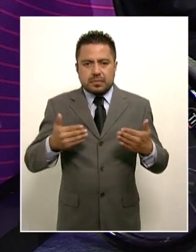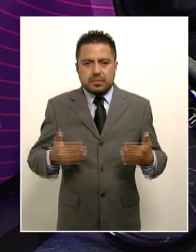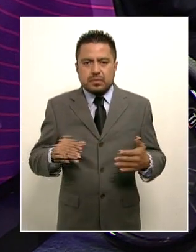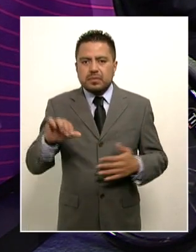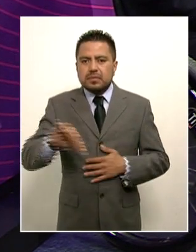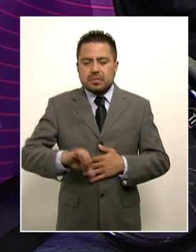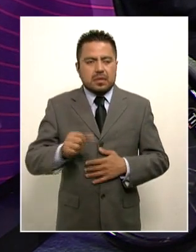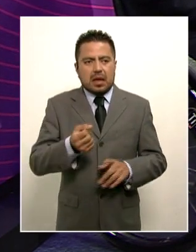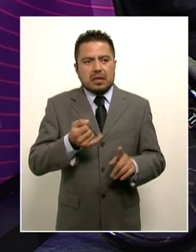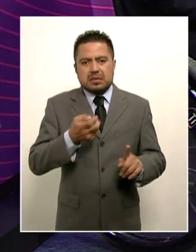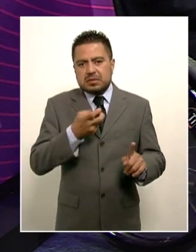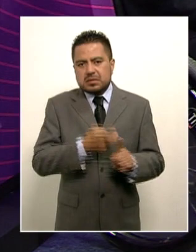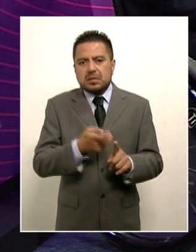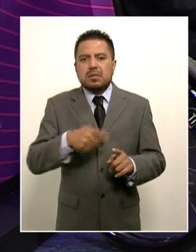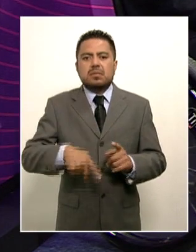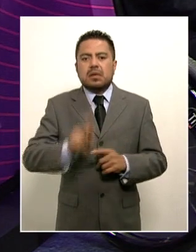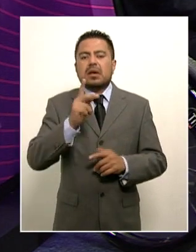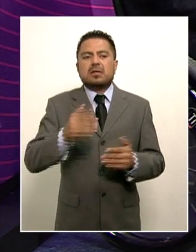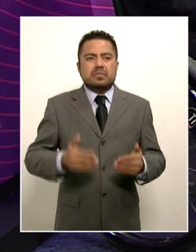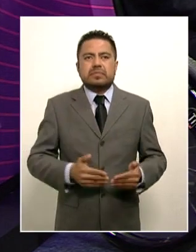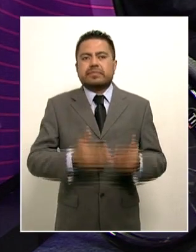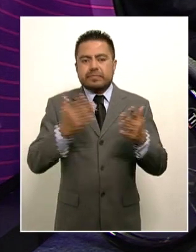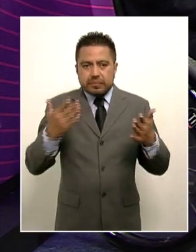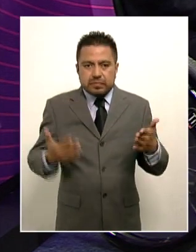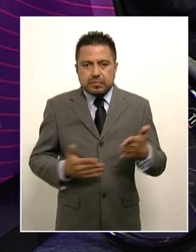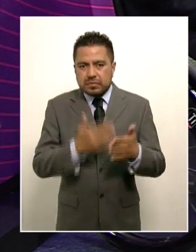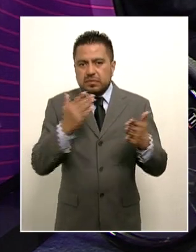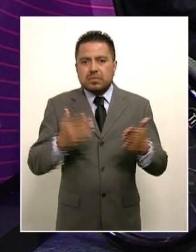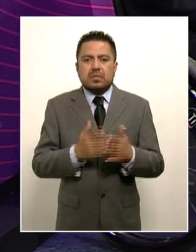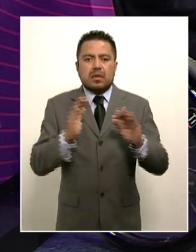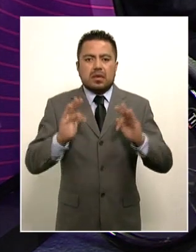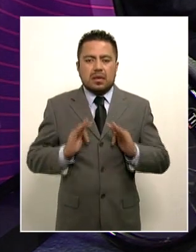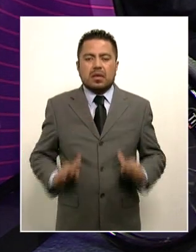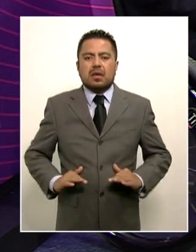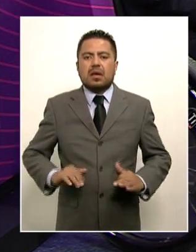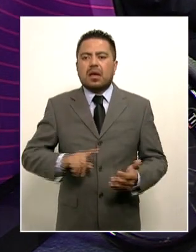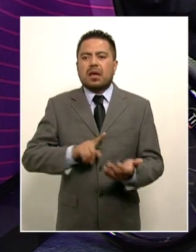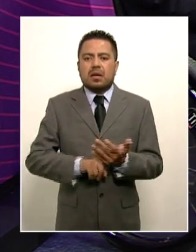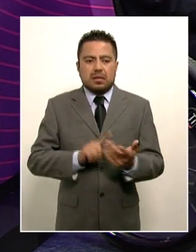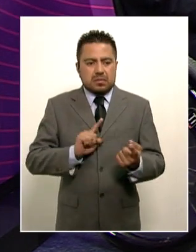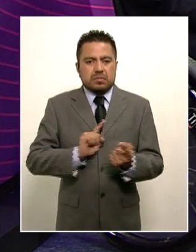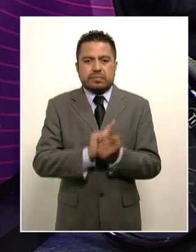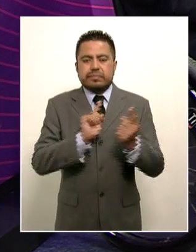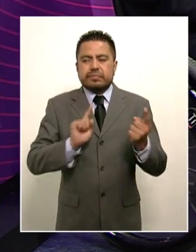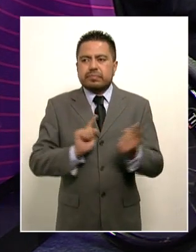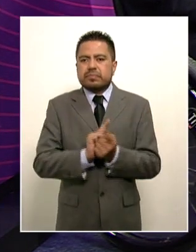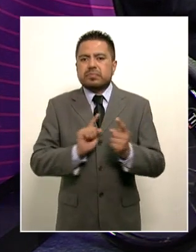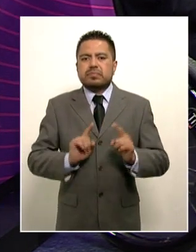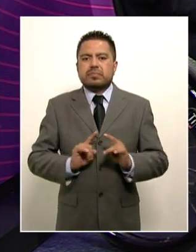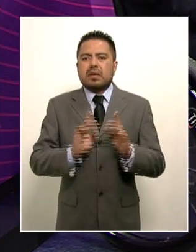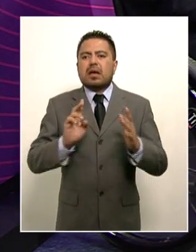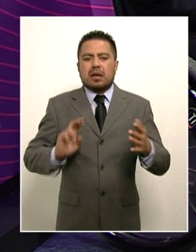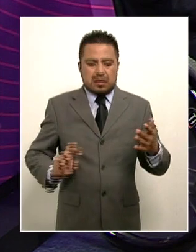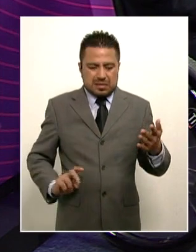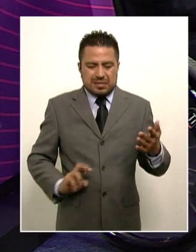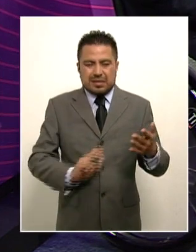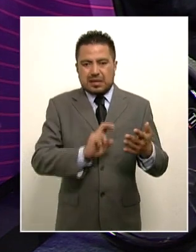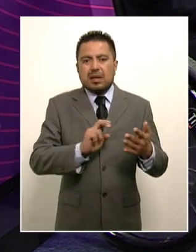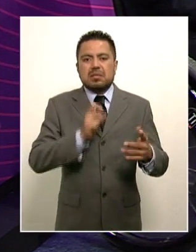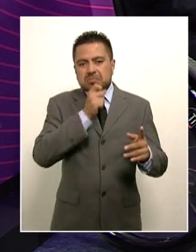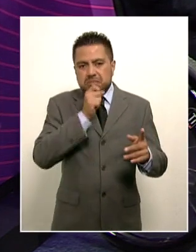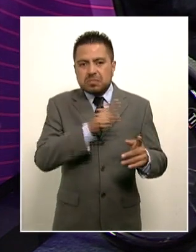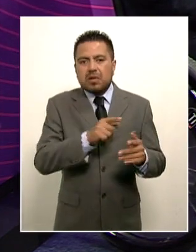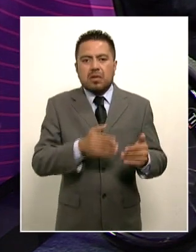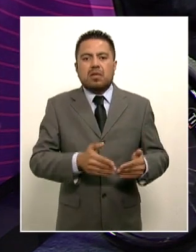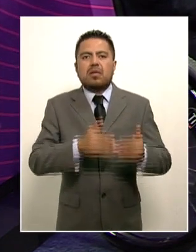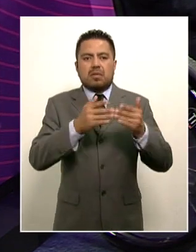está así, pero estas barreras físicas, desde encontrarte un escalón, porque un escalón también es